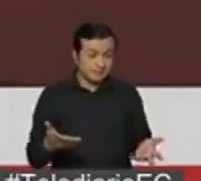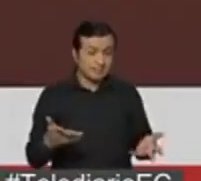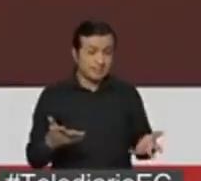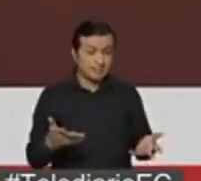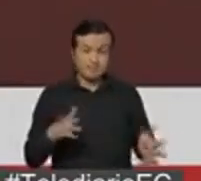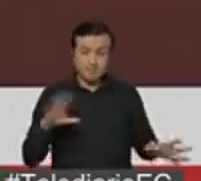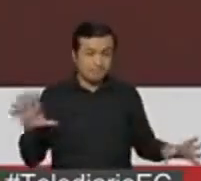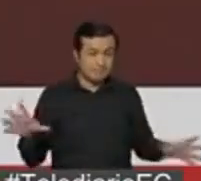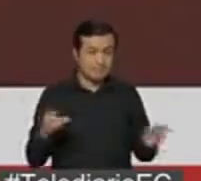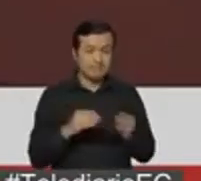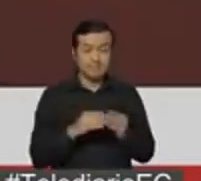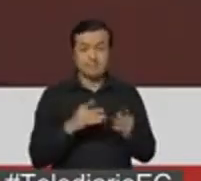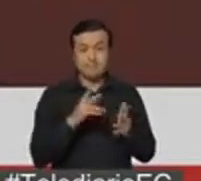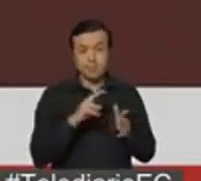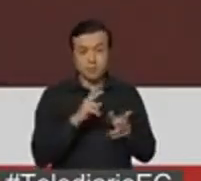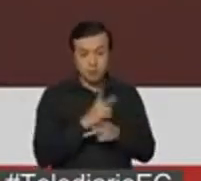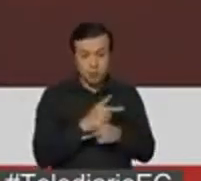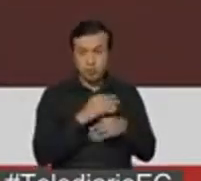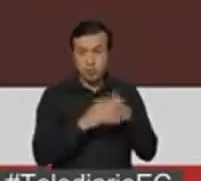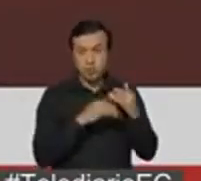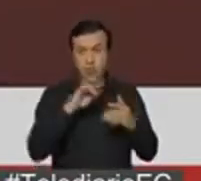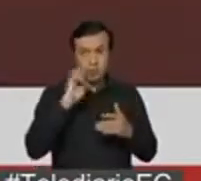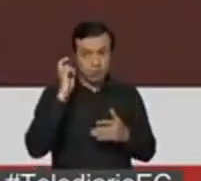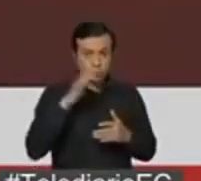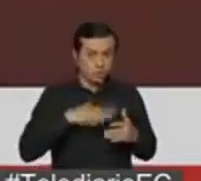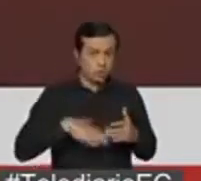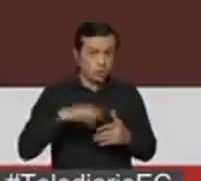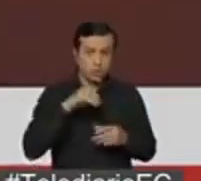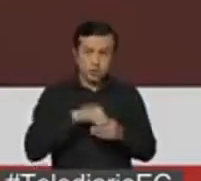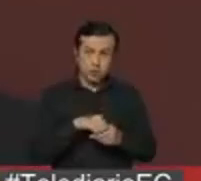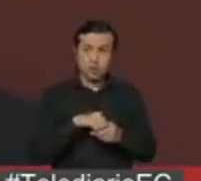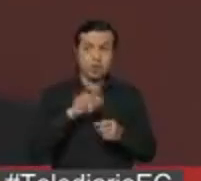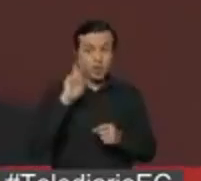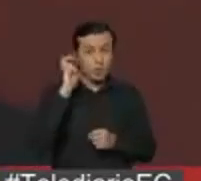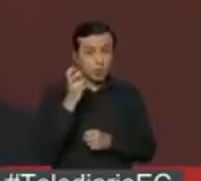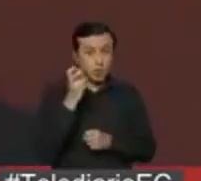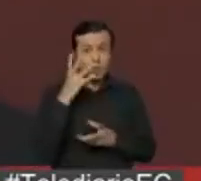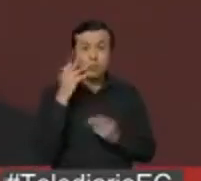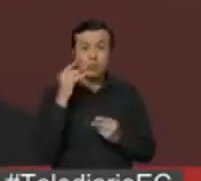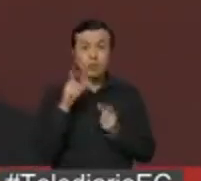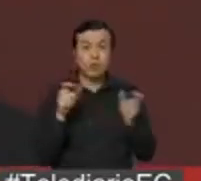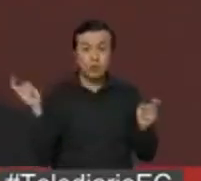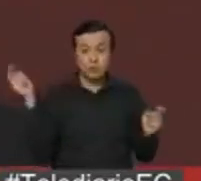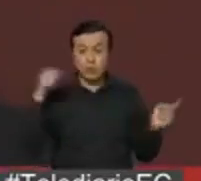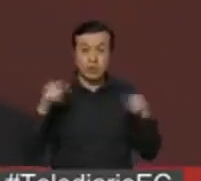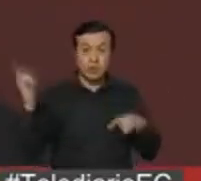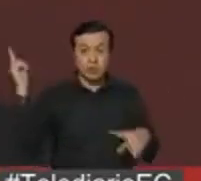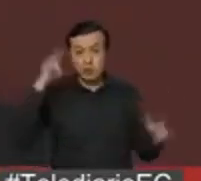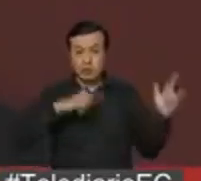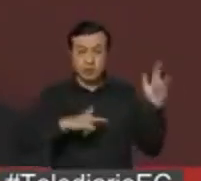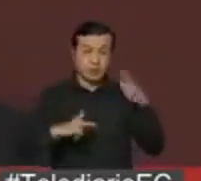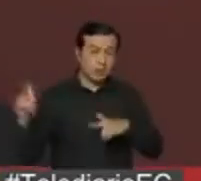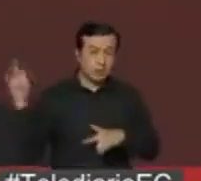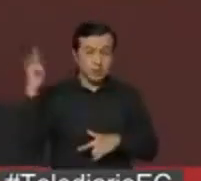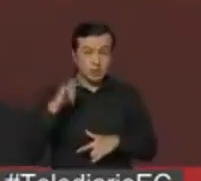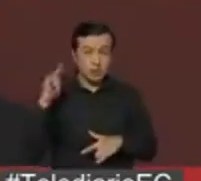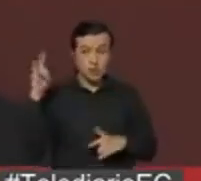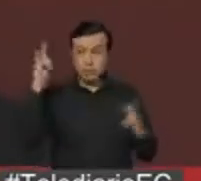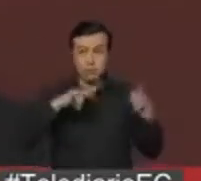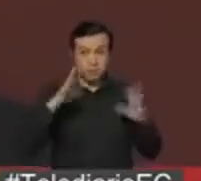lo que conlleva en la cadena de producción en el turismo, ¿no? Porque los turistas en su mayoría vienen por avión. Si es que no hay líneas aéreas,